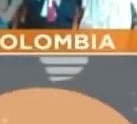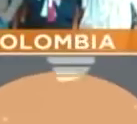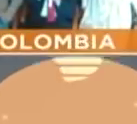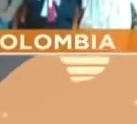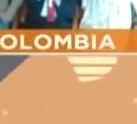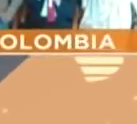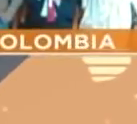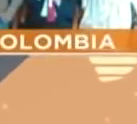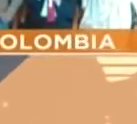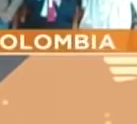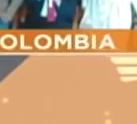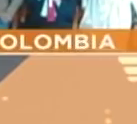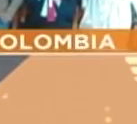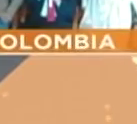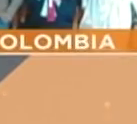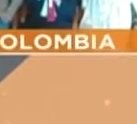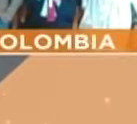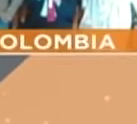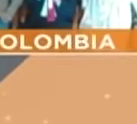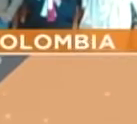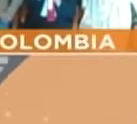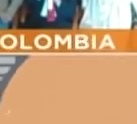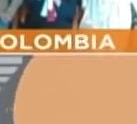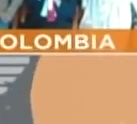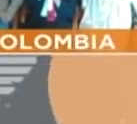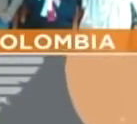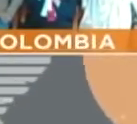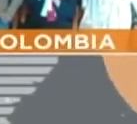es quien formulará la pregunta en español.